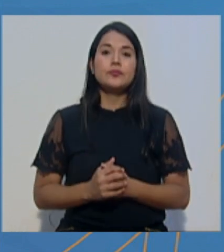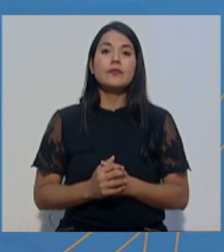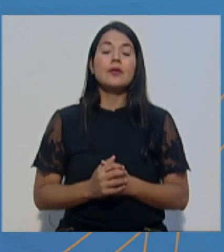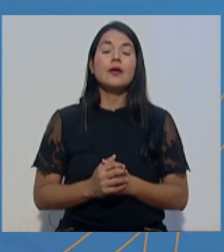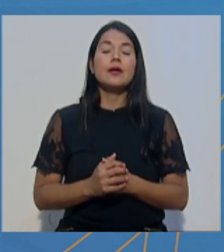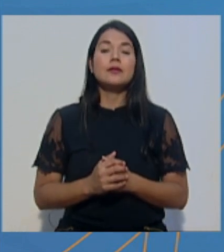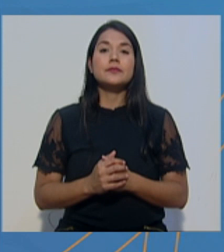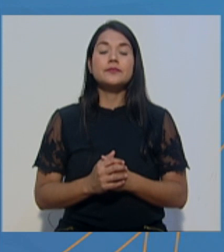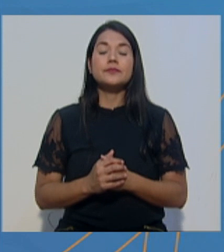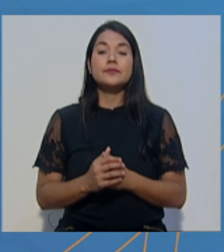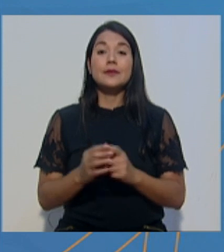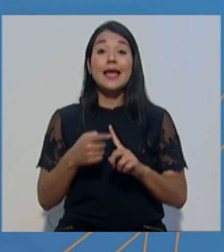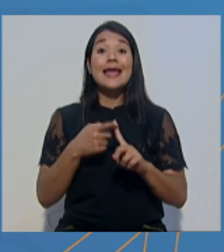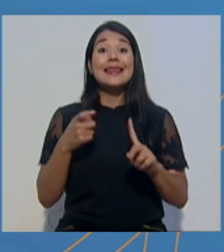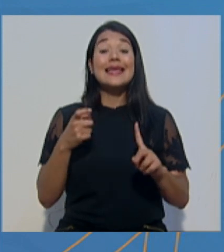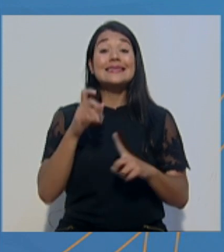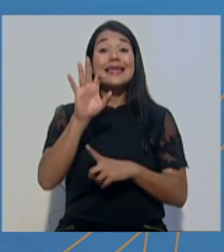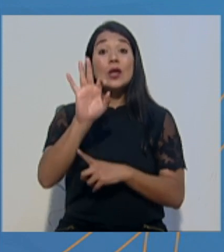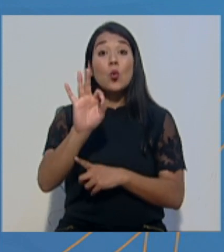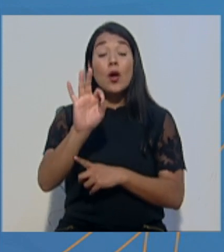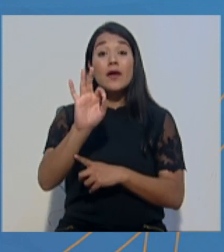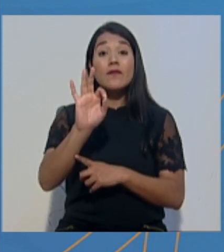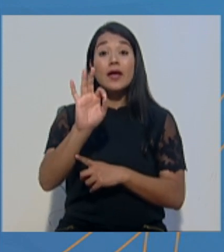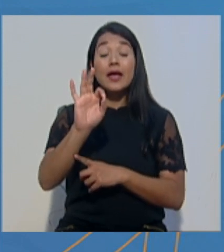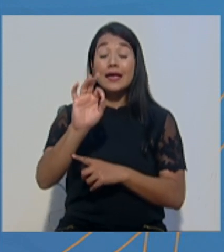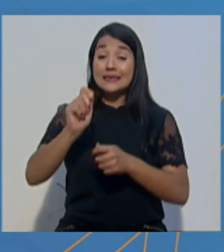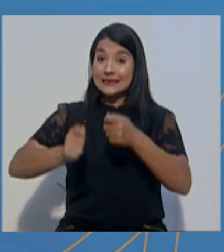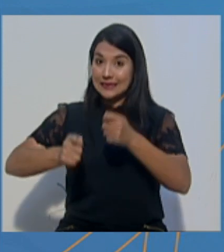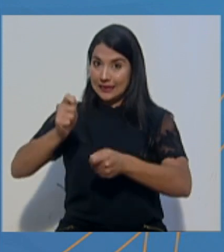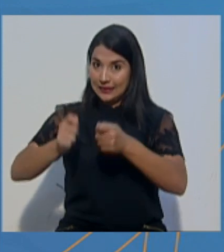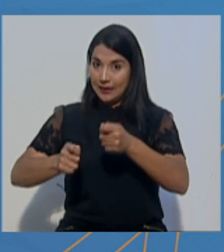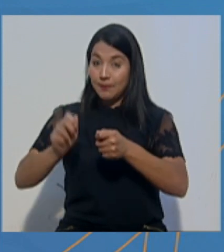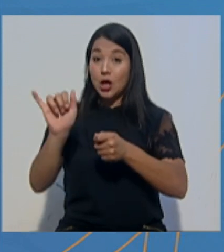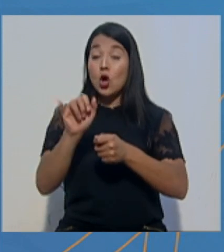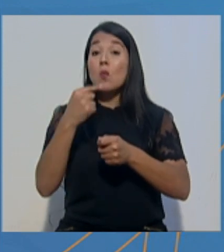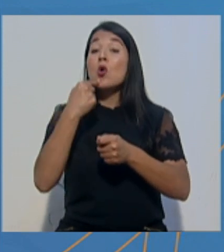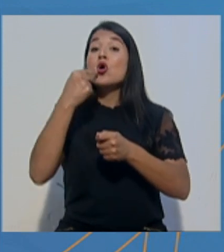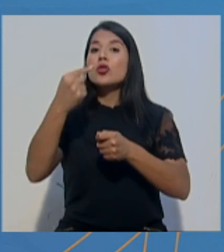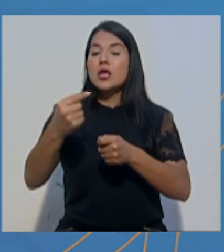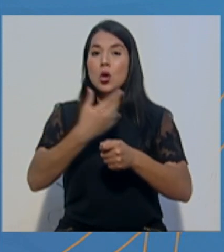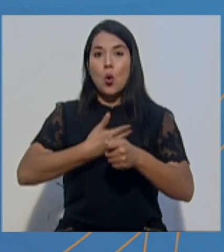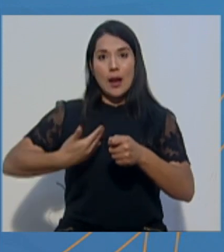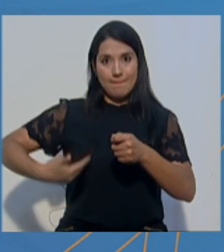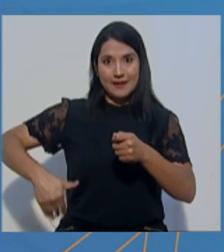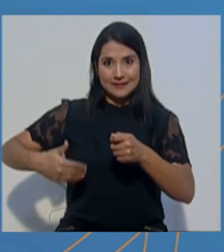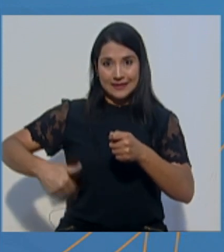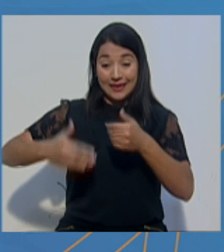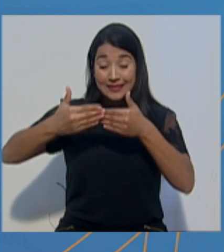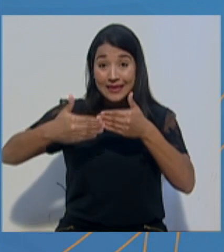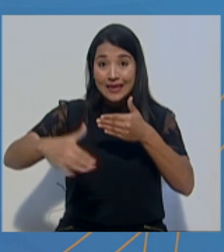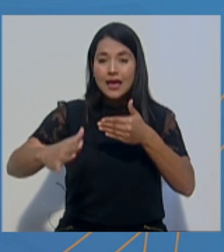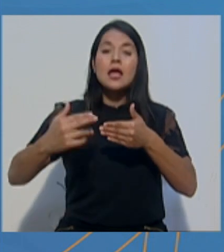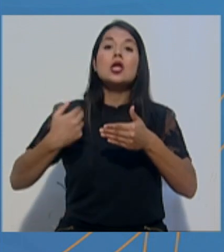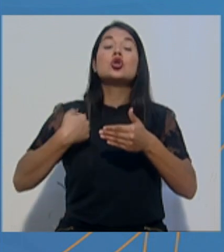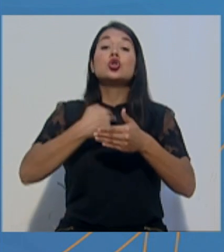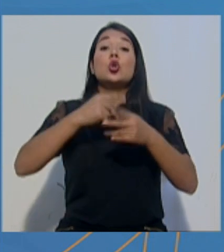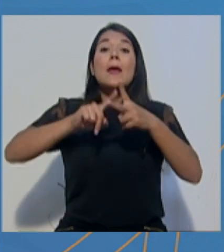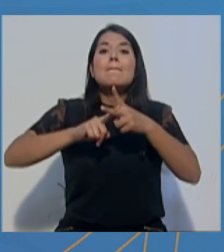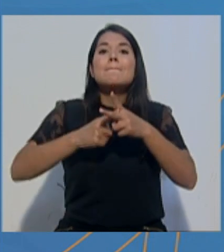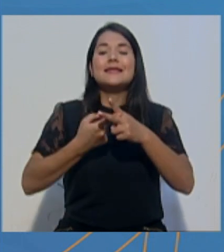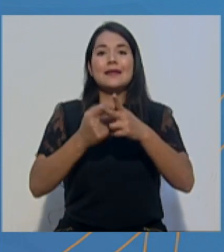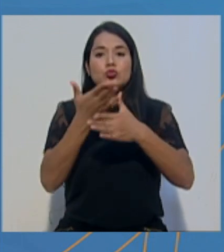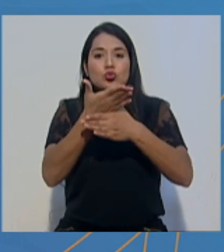A partir del 9 de agosto, tal como lo mencionó el señor presidente, nos movemos hacia una fase de